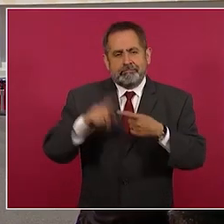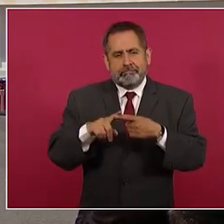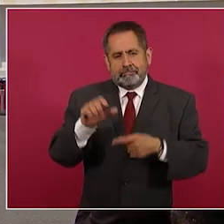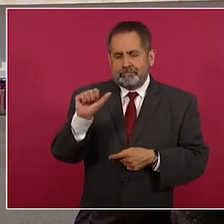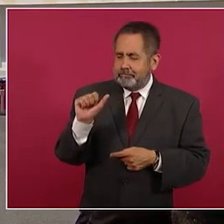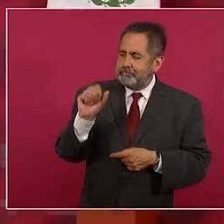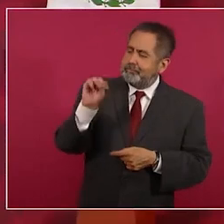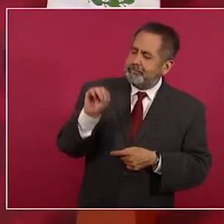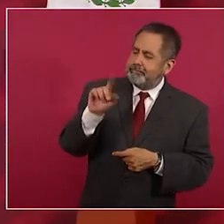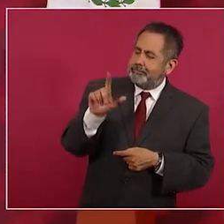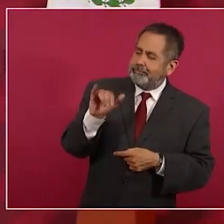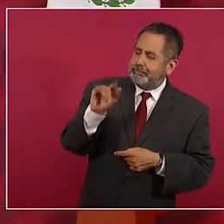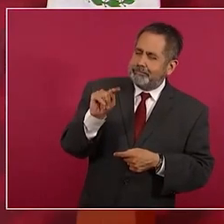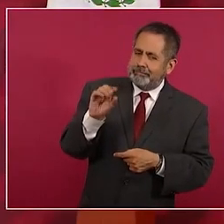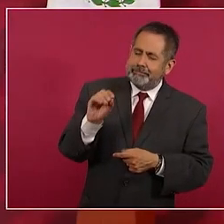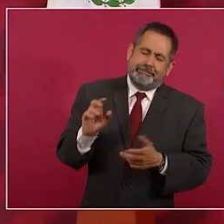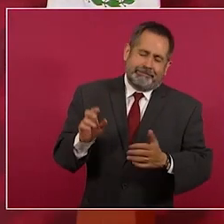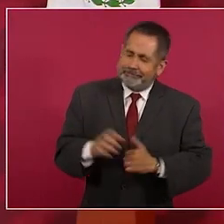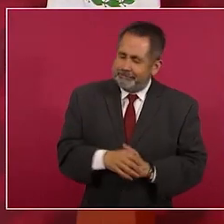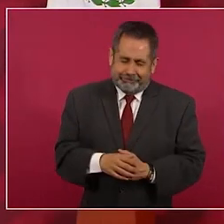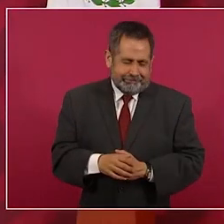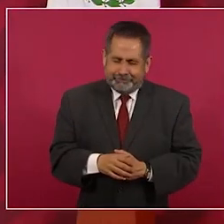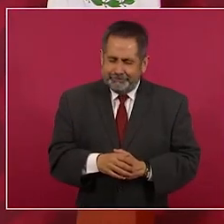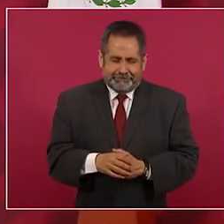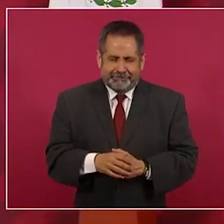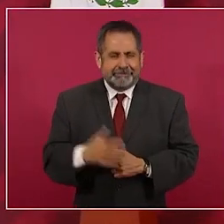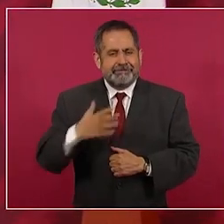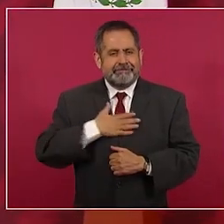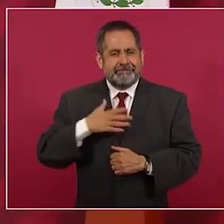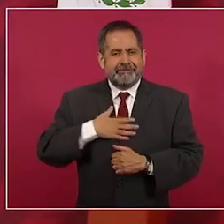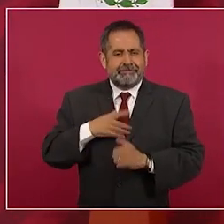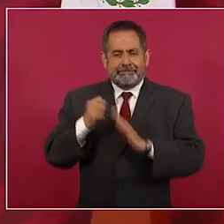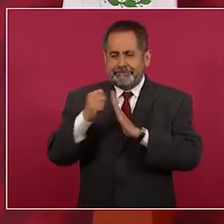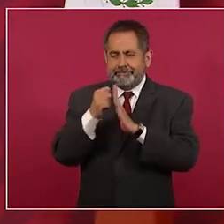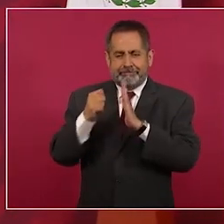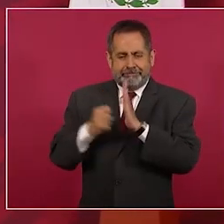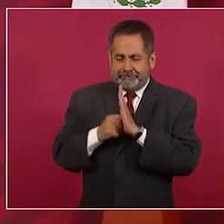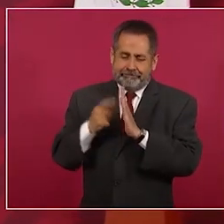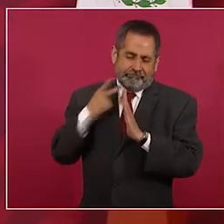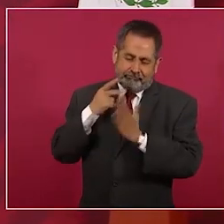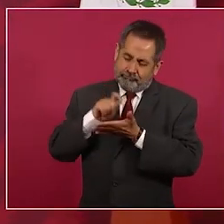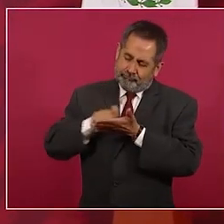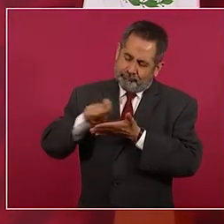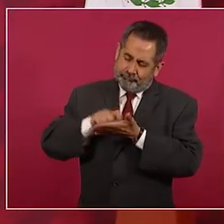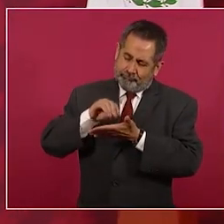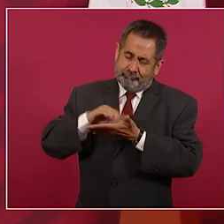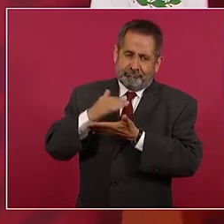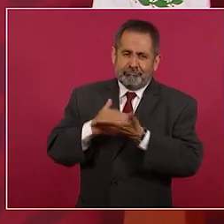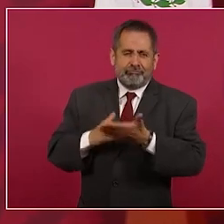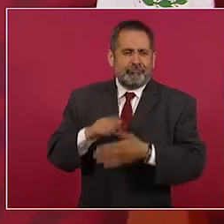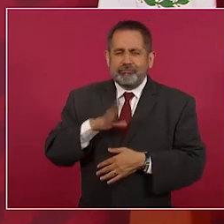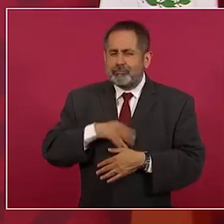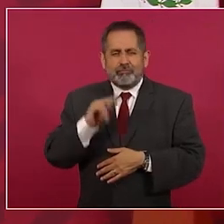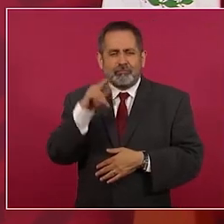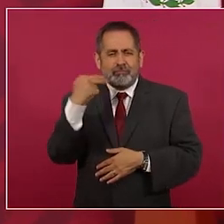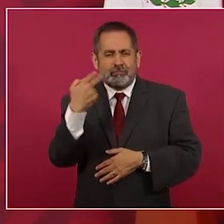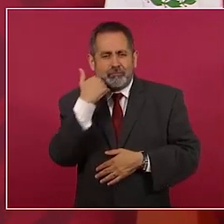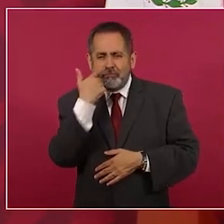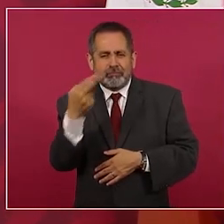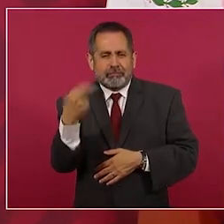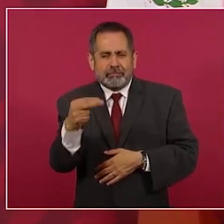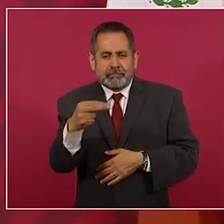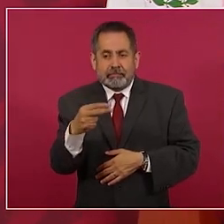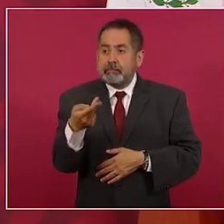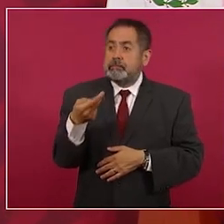luego, yo tengo en mi testamento político escrito de que no quiero que le pongan